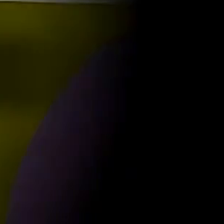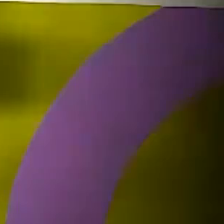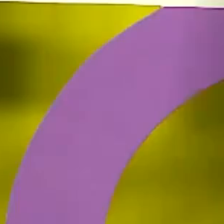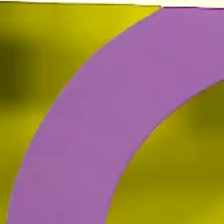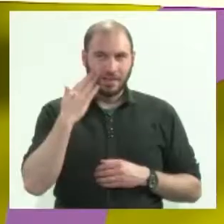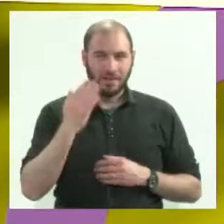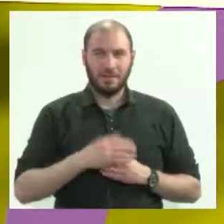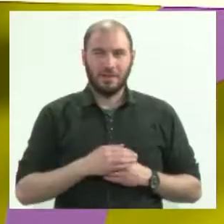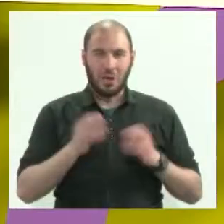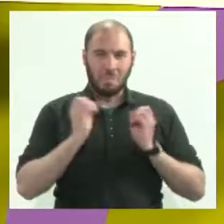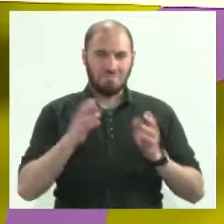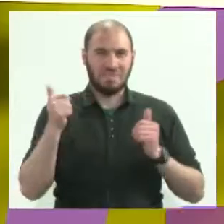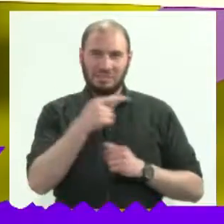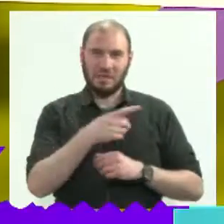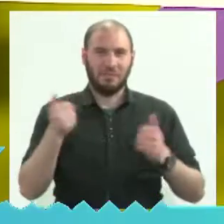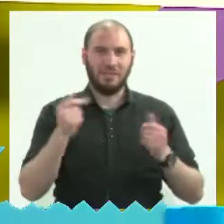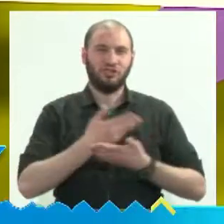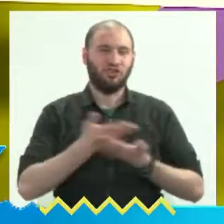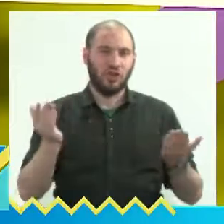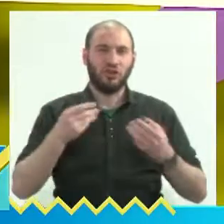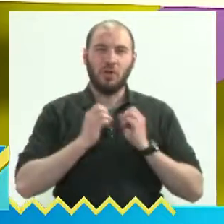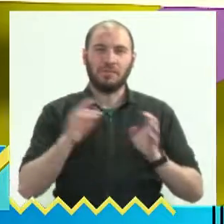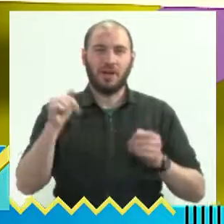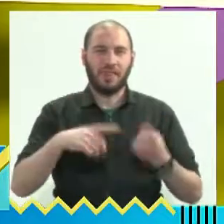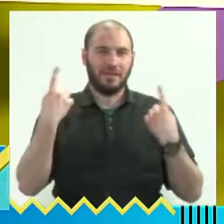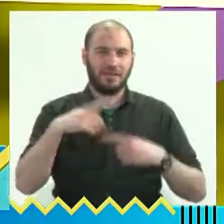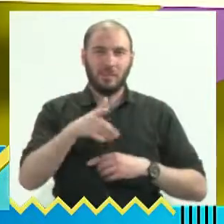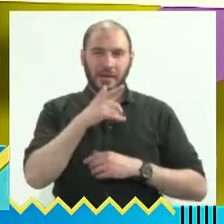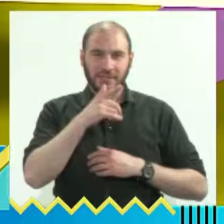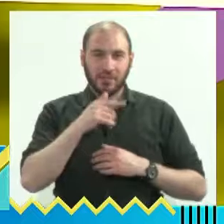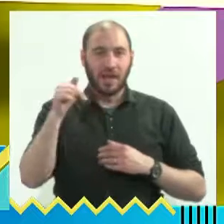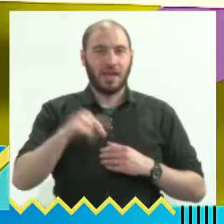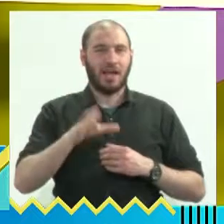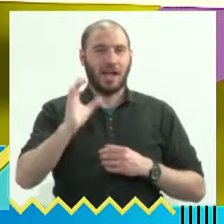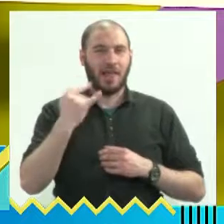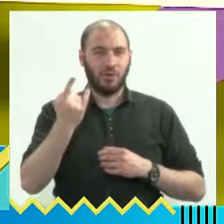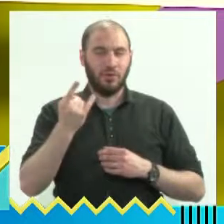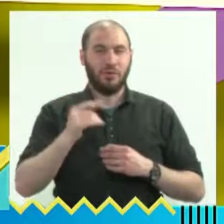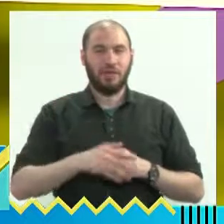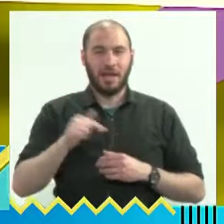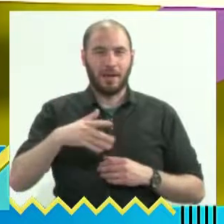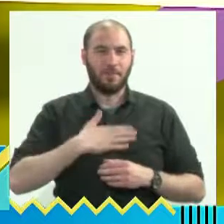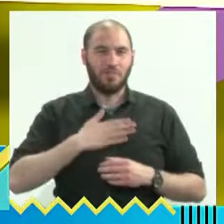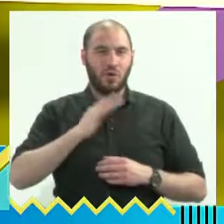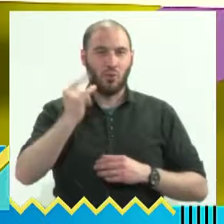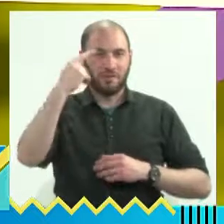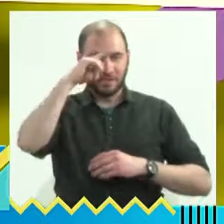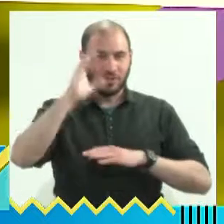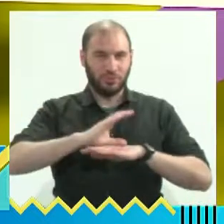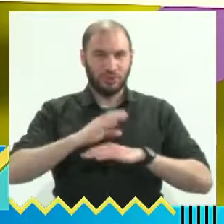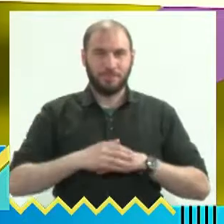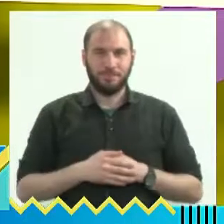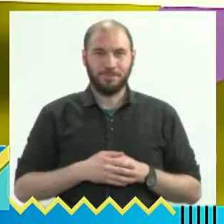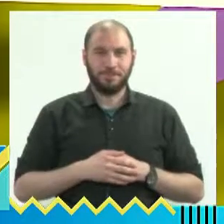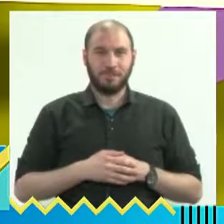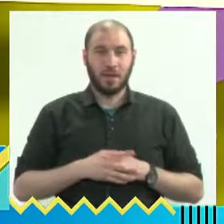Buenas tardes, buen comienzo de semana para todos. Arrancamos un nuevo Distintos Parecidos en la pantalla de Señalú, por supuesto, el canal de la Universidad Nacional de